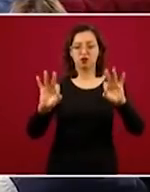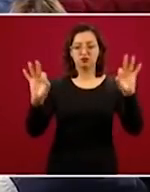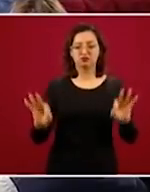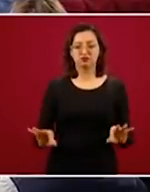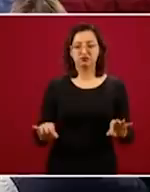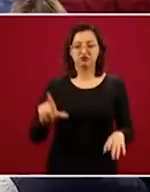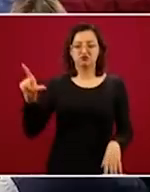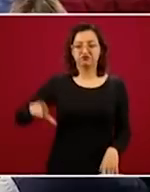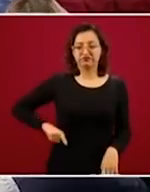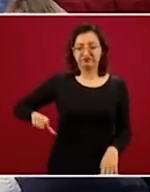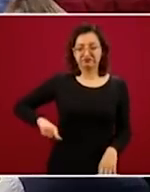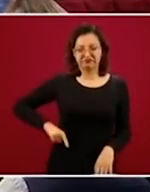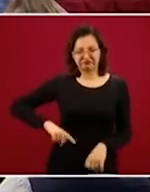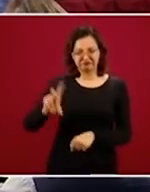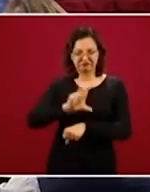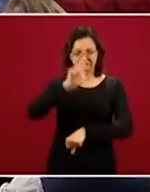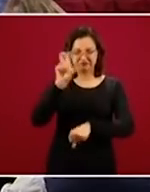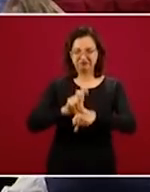un gobierno machista